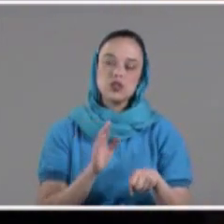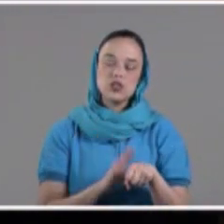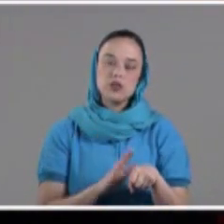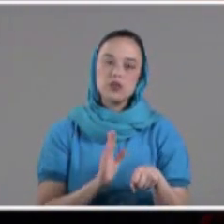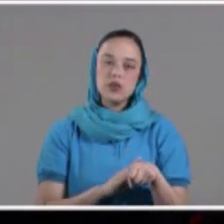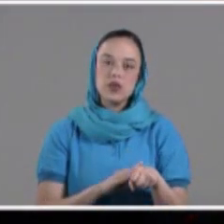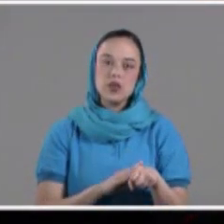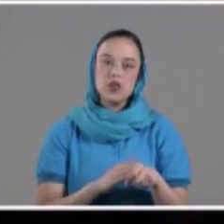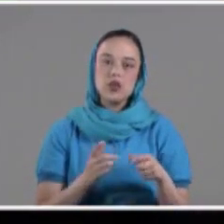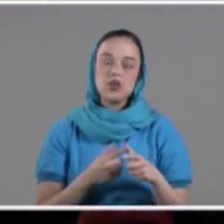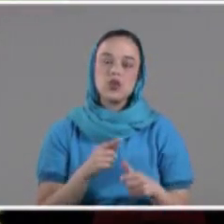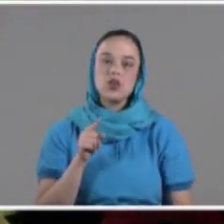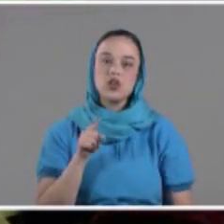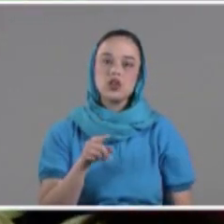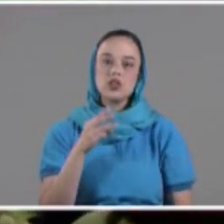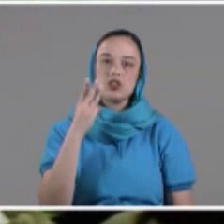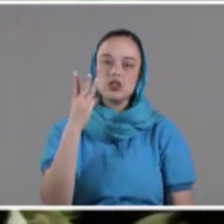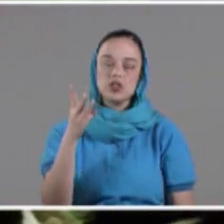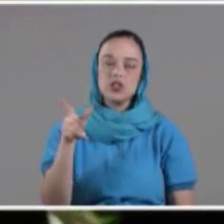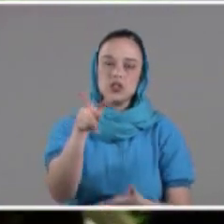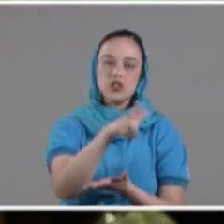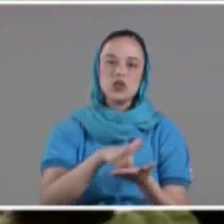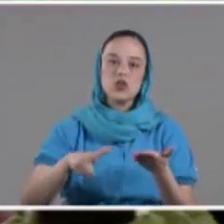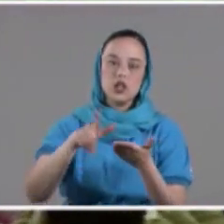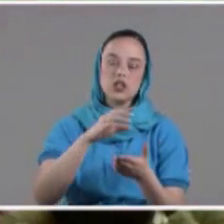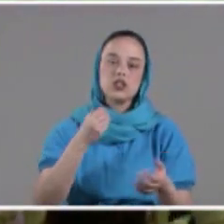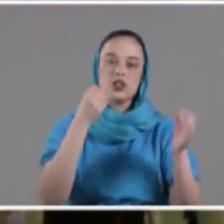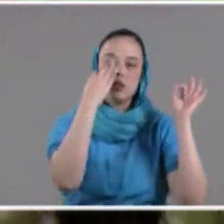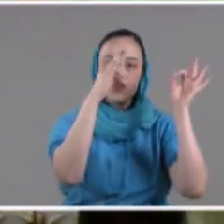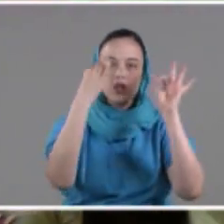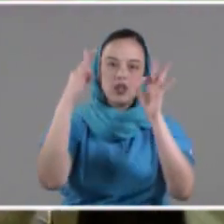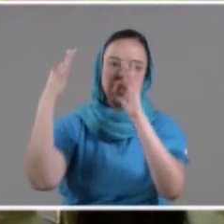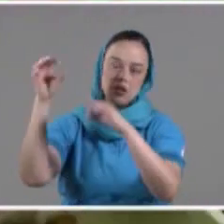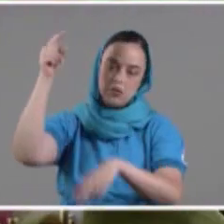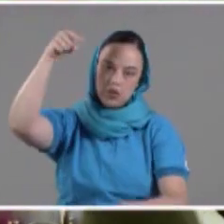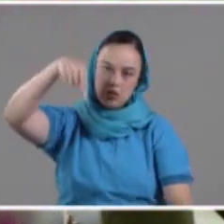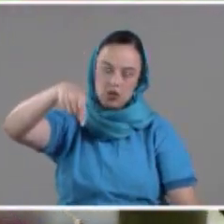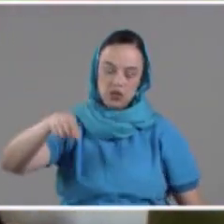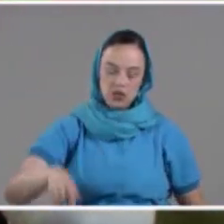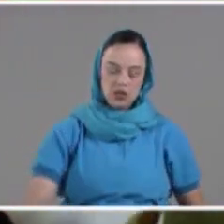con estas tres eras que hemos predicado hoy